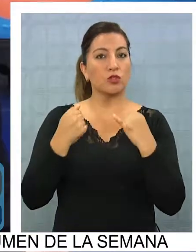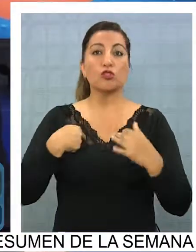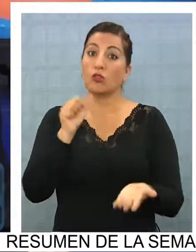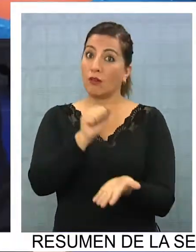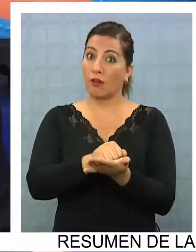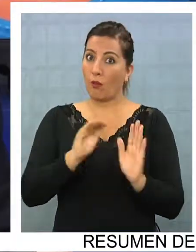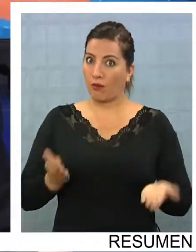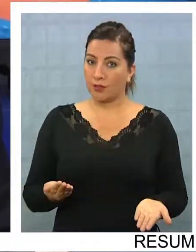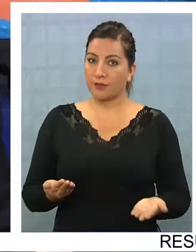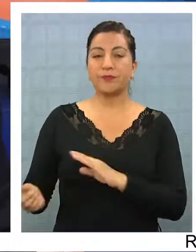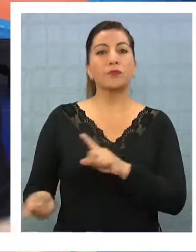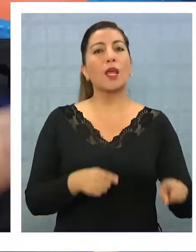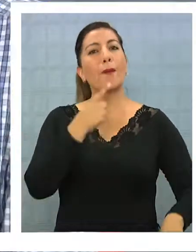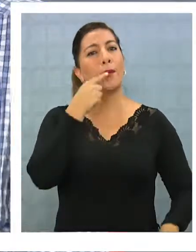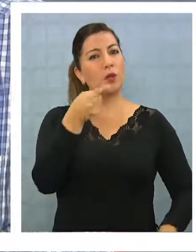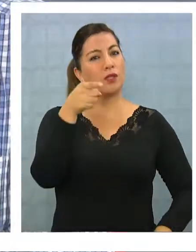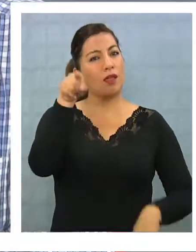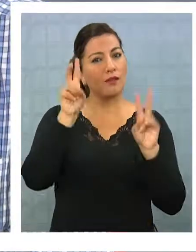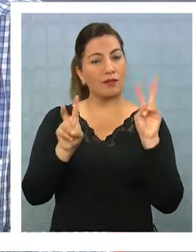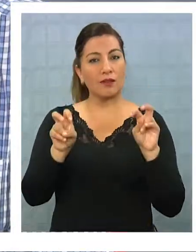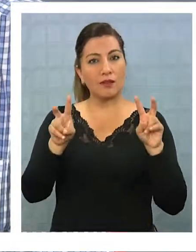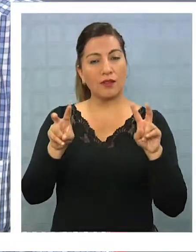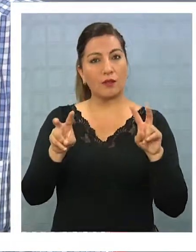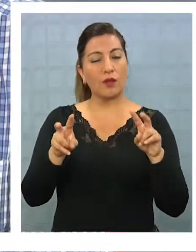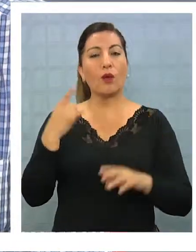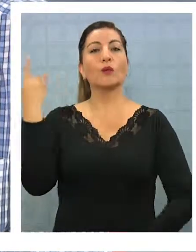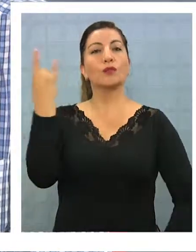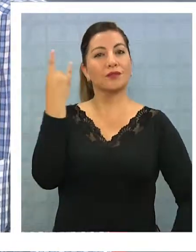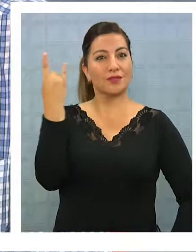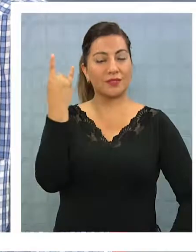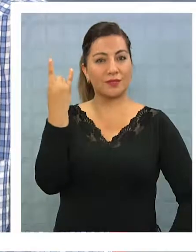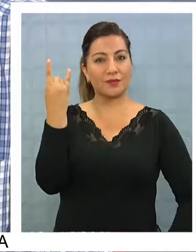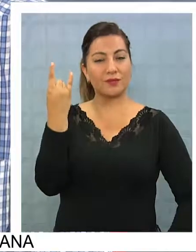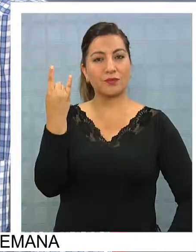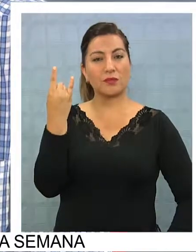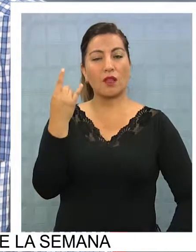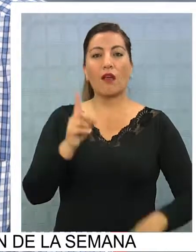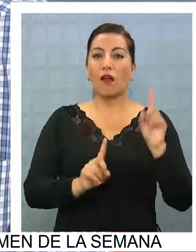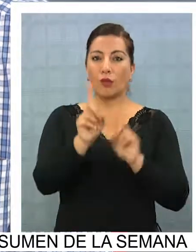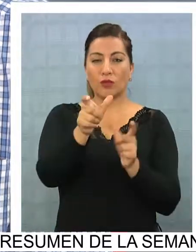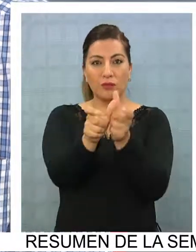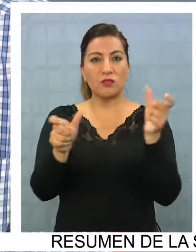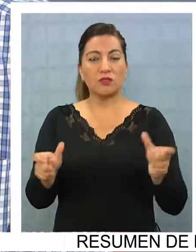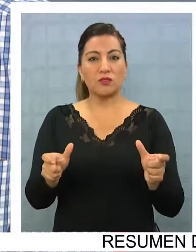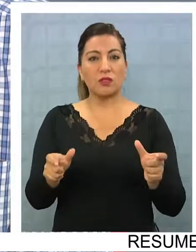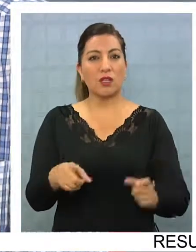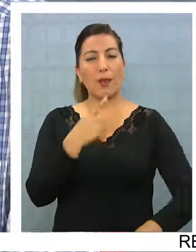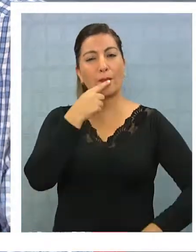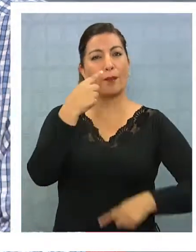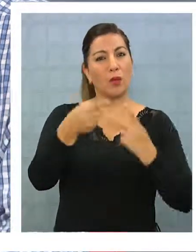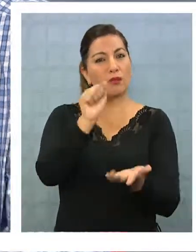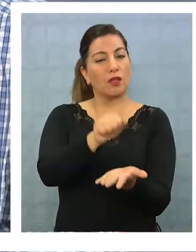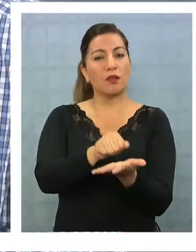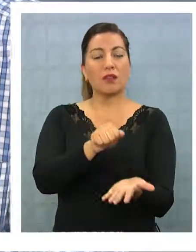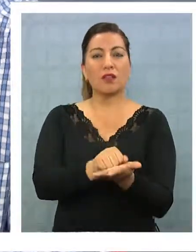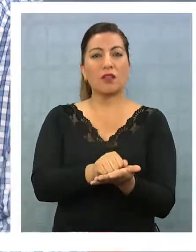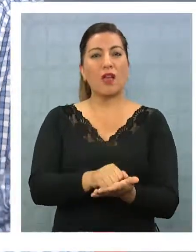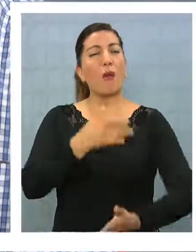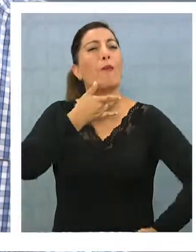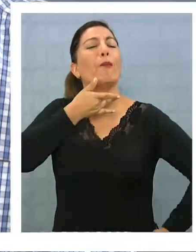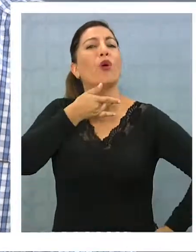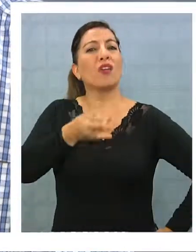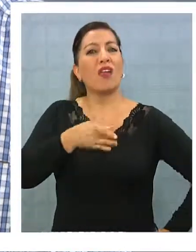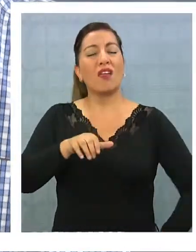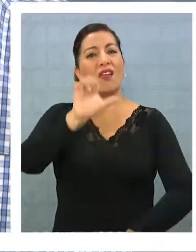que yo reclamo. Ahora, respecto del tema de universitario, ¿cierto? Hay quienes se cuestionan y reclaman y dicen, ¿por